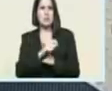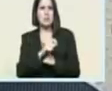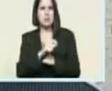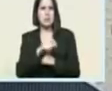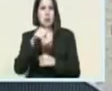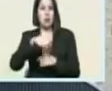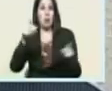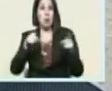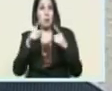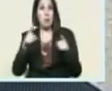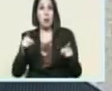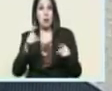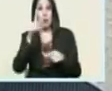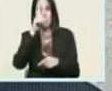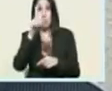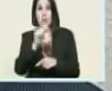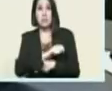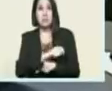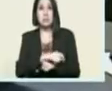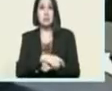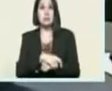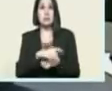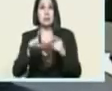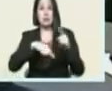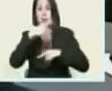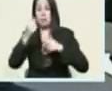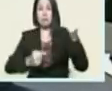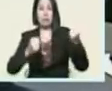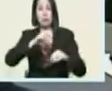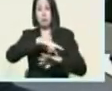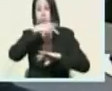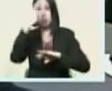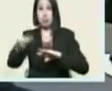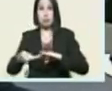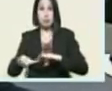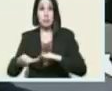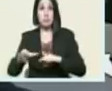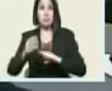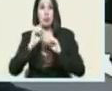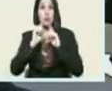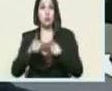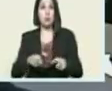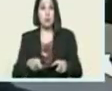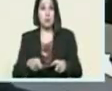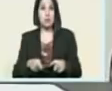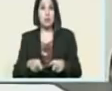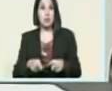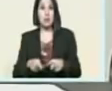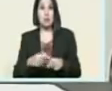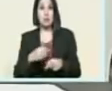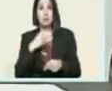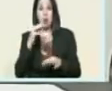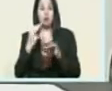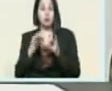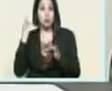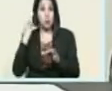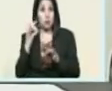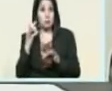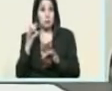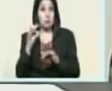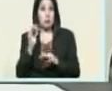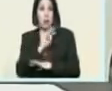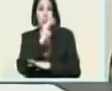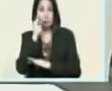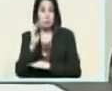7? Cumple hoy un mes. Se volcó en una autopista, una carretera, y afortunadamente con